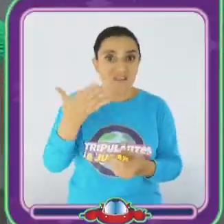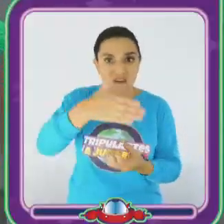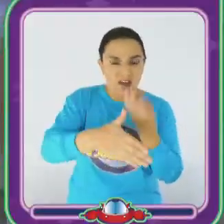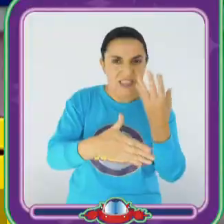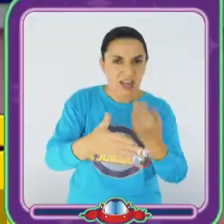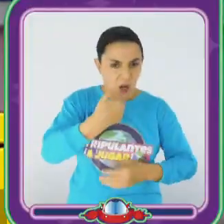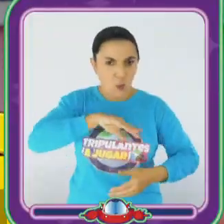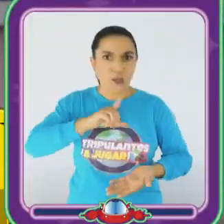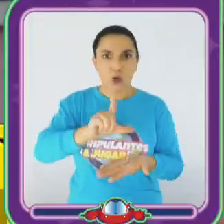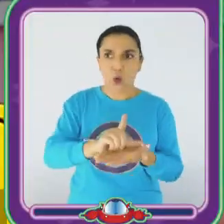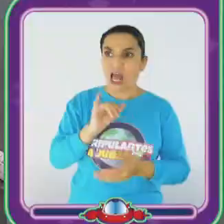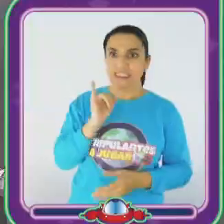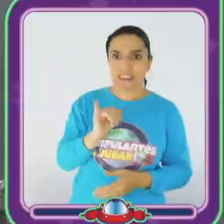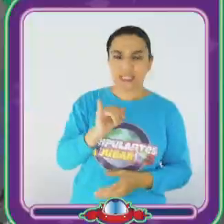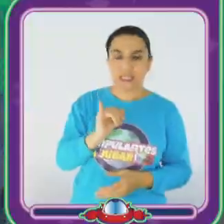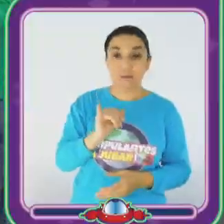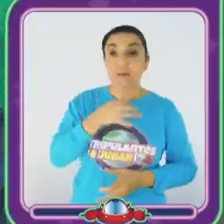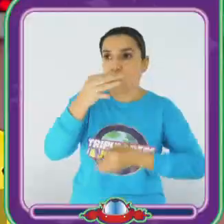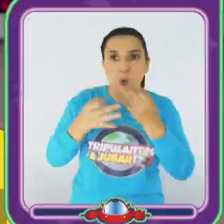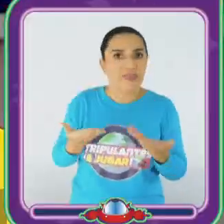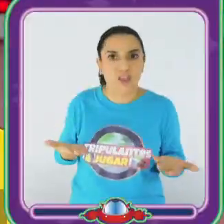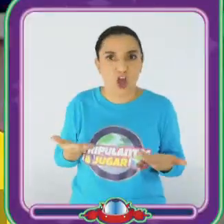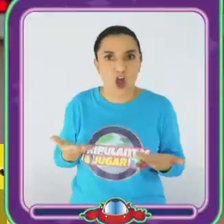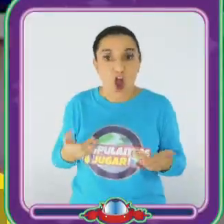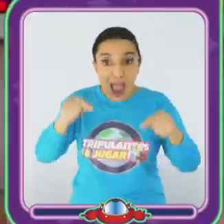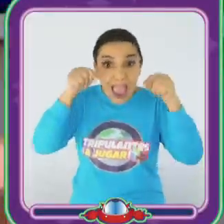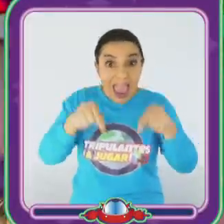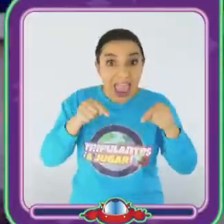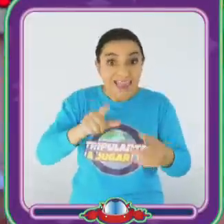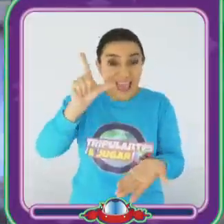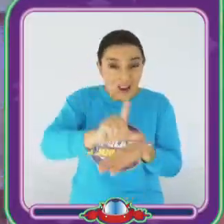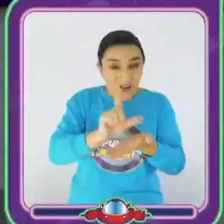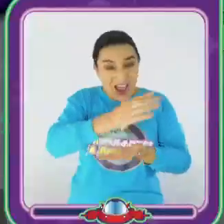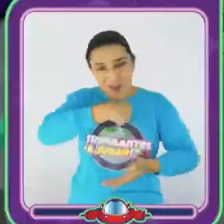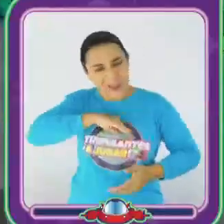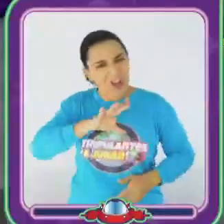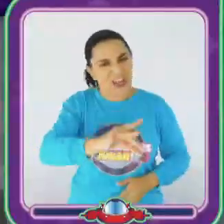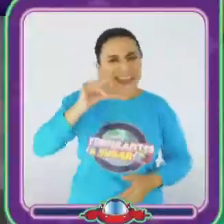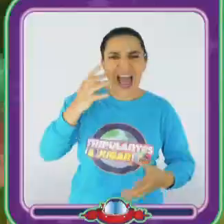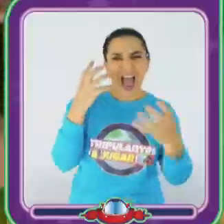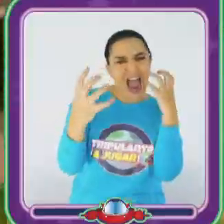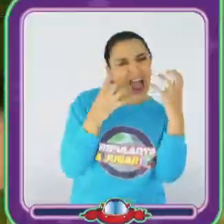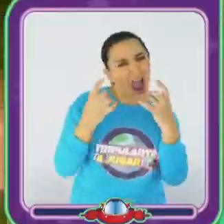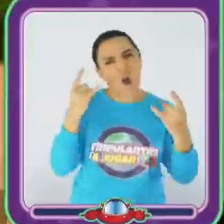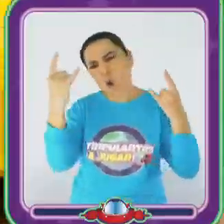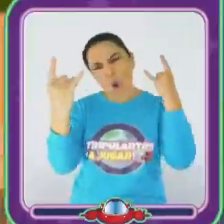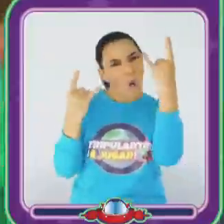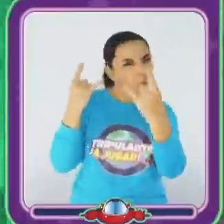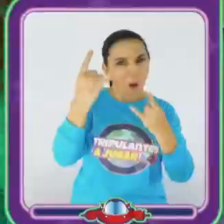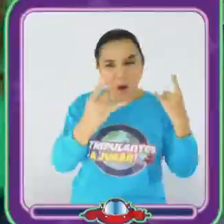ballenas? ¿Será nuestro destino? ¡Sí! Tripulación, ¿les cuento algo? ¡Este es nuestro destino! ¡Lo encontramos!